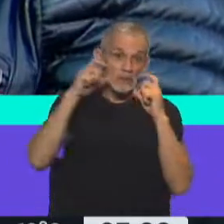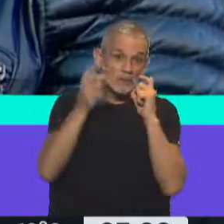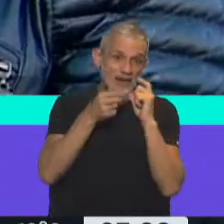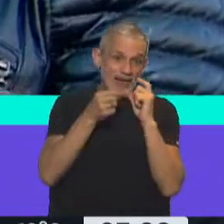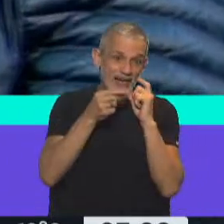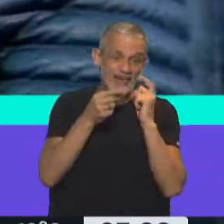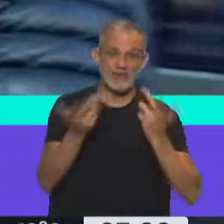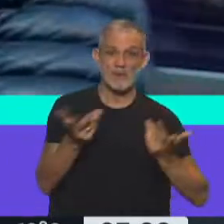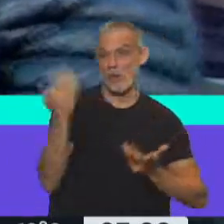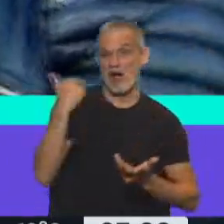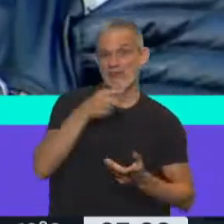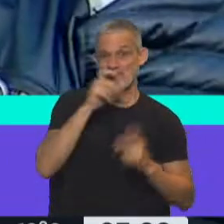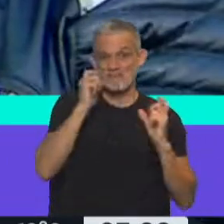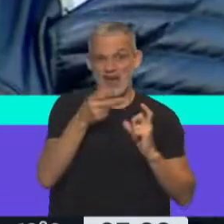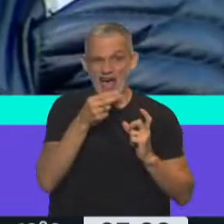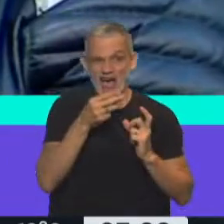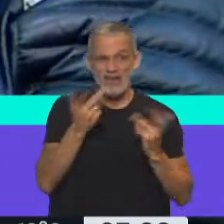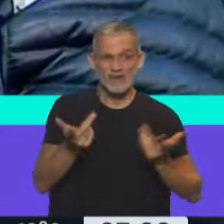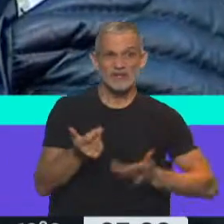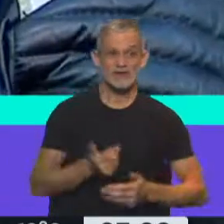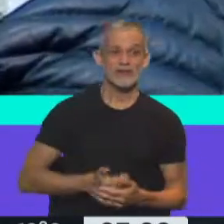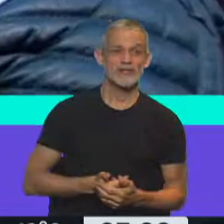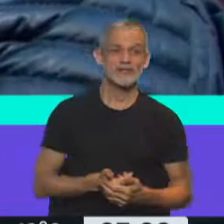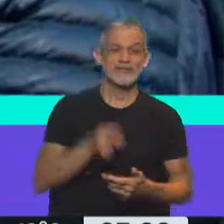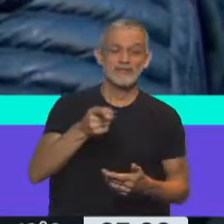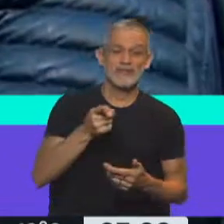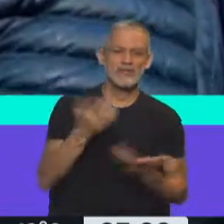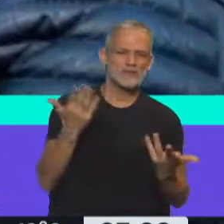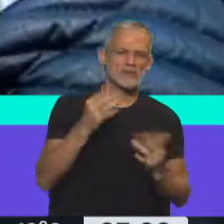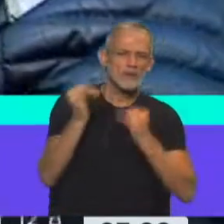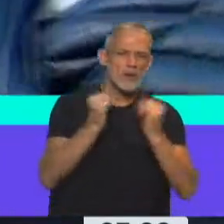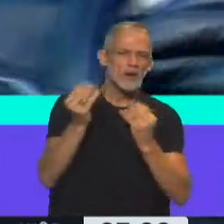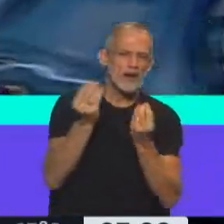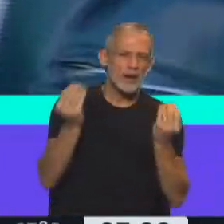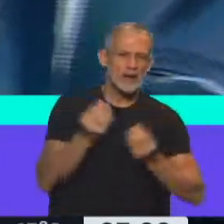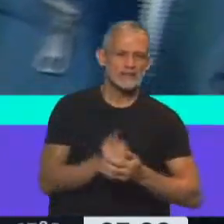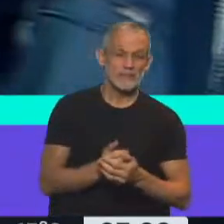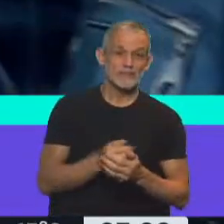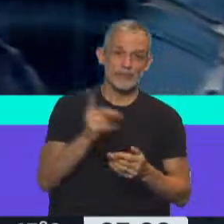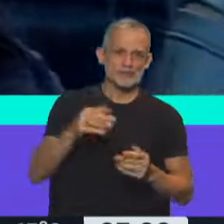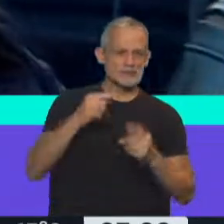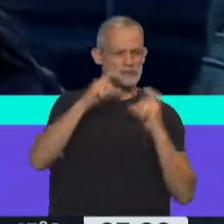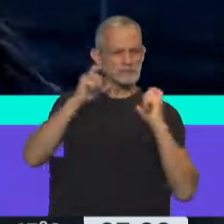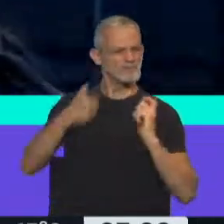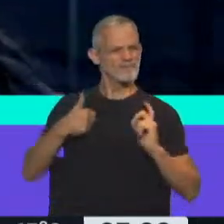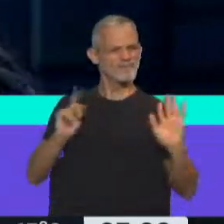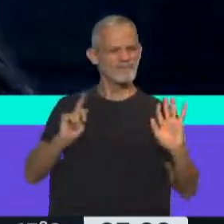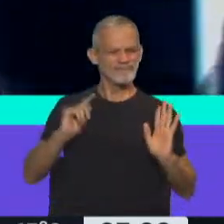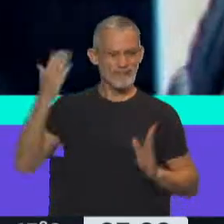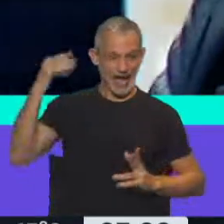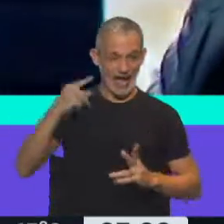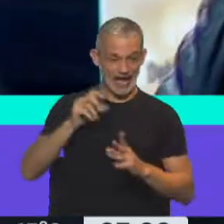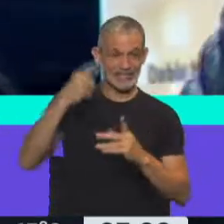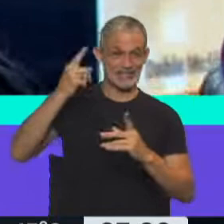tienen, o antes no lo usaban, eran un poco reticentes. Cuénteme qué les pasa a ustedes, a ver. Buen día, bastante reticente en usarlo. Antes, de